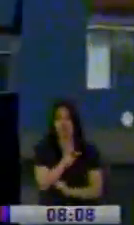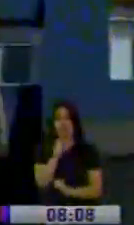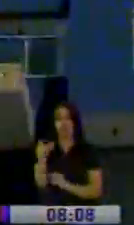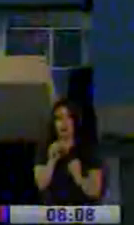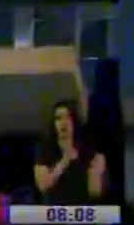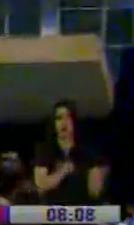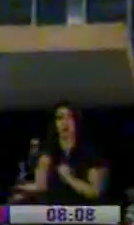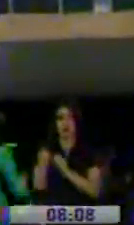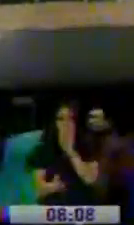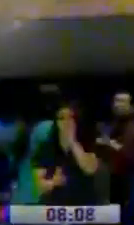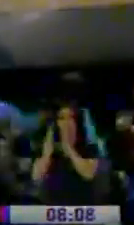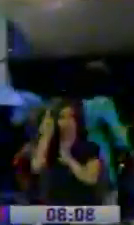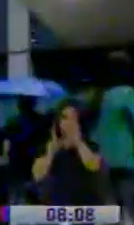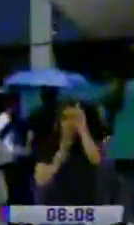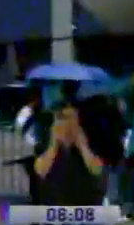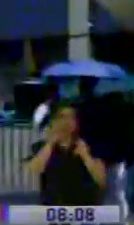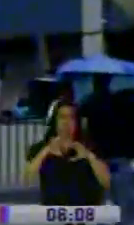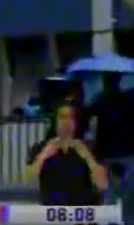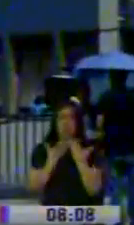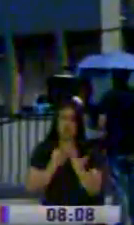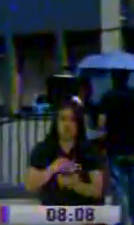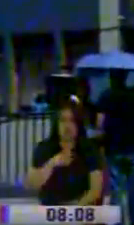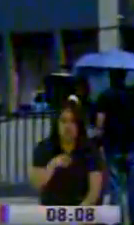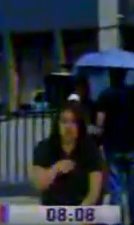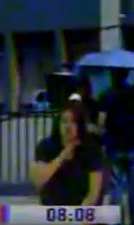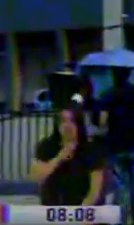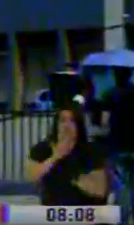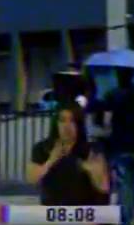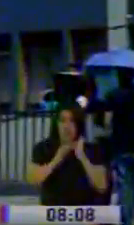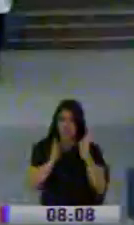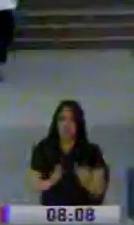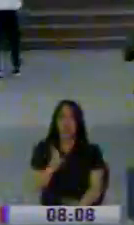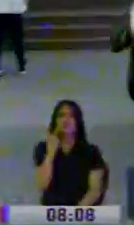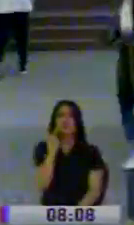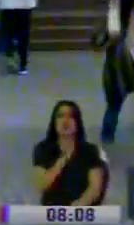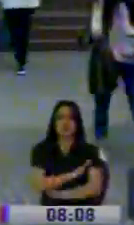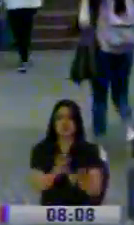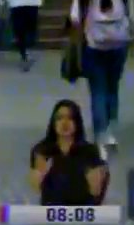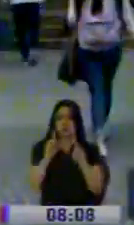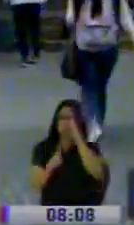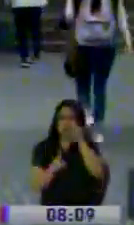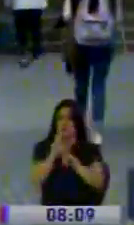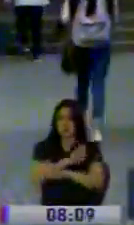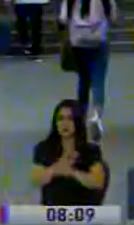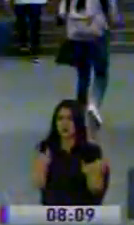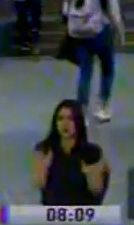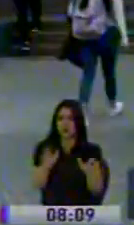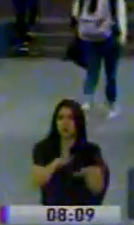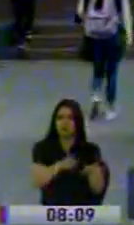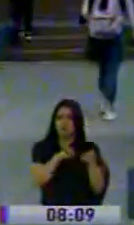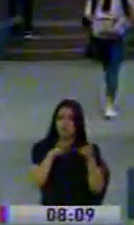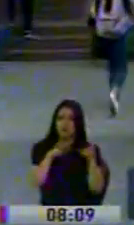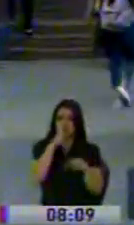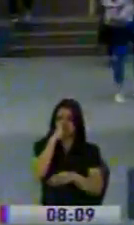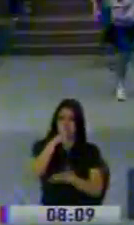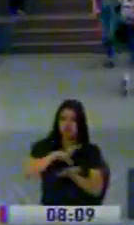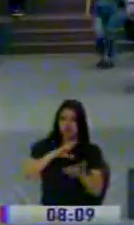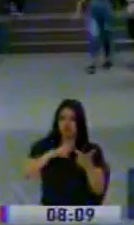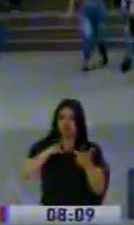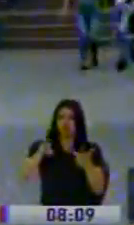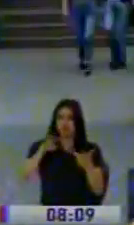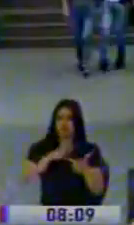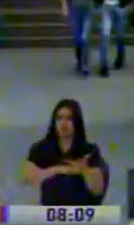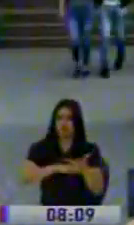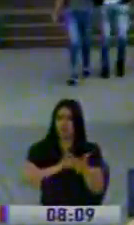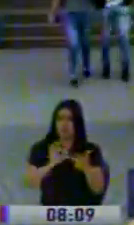la consulta del comité ejecutivo integrado por 27 estudiantes. Que no hubo permisos de intendencia, que no hubo permisos del municipio y